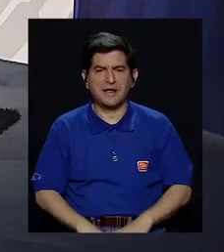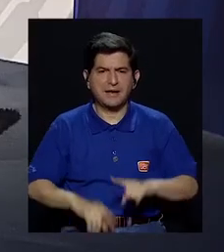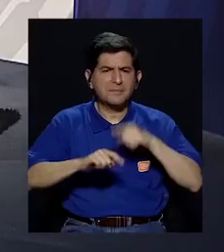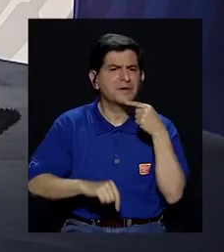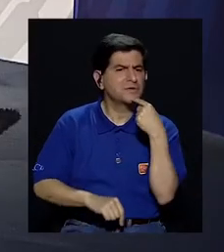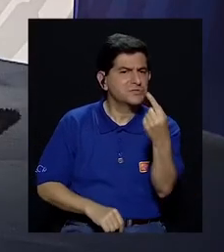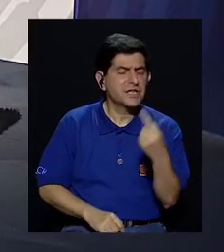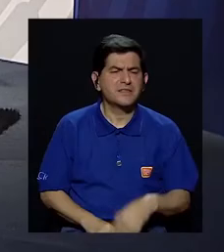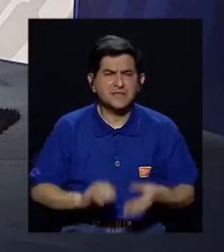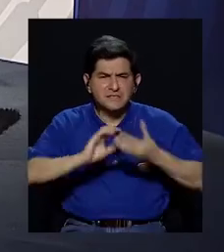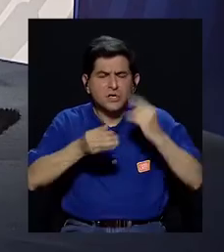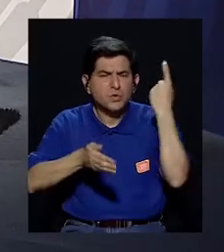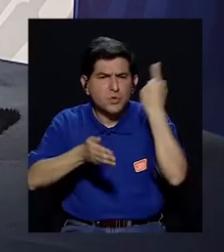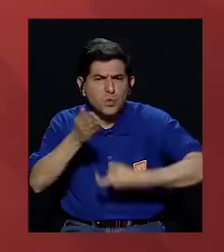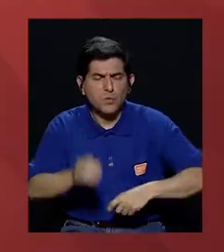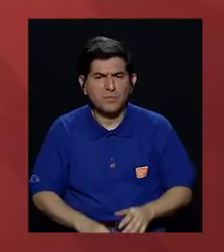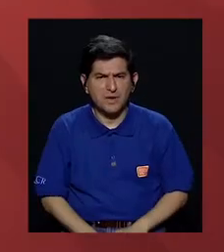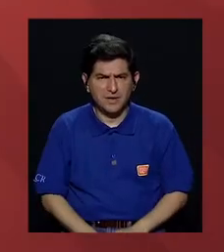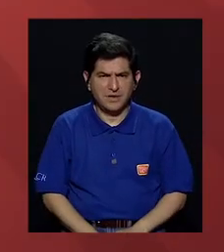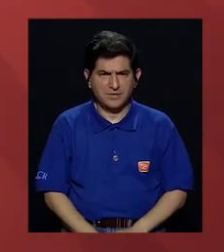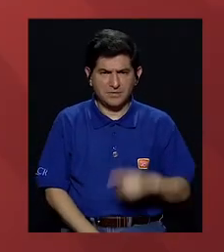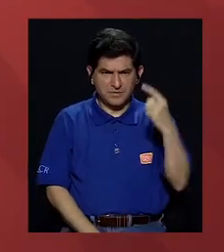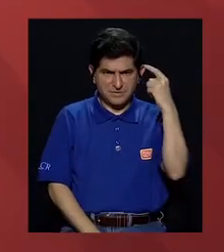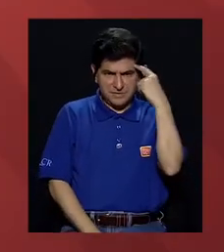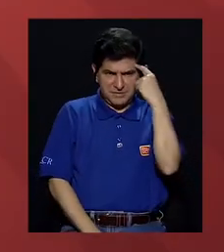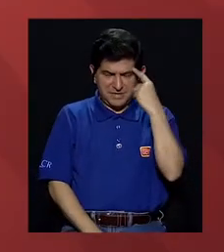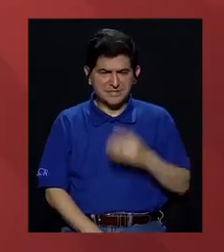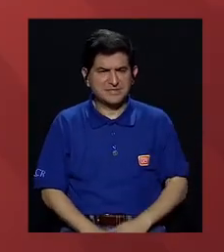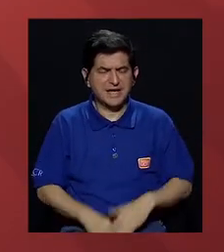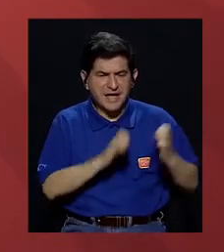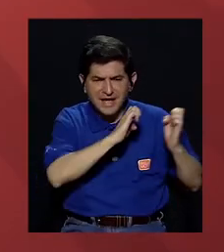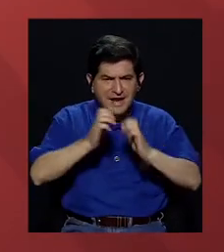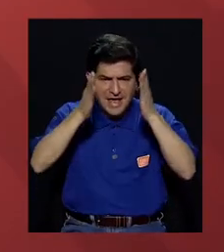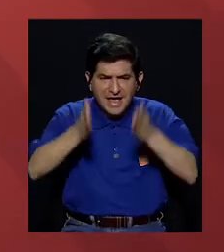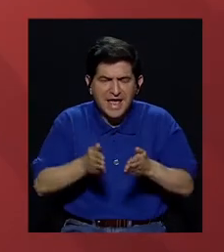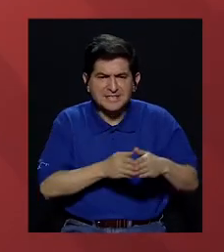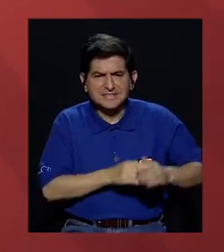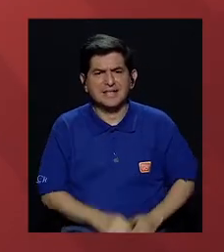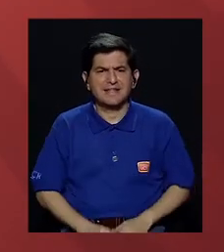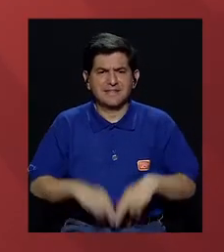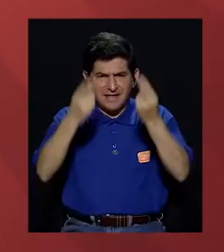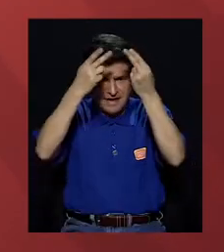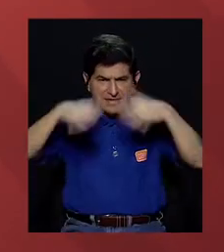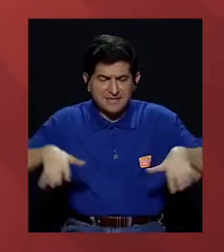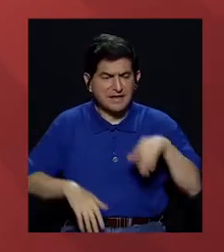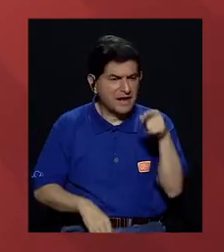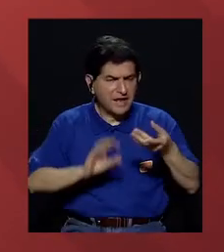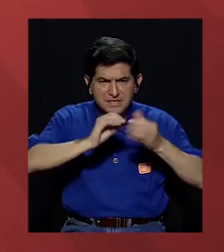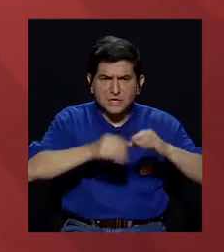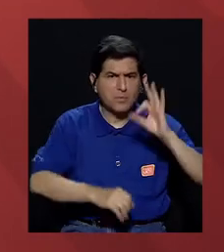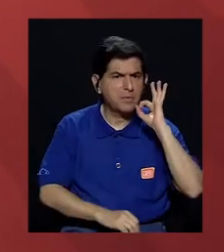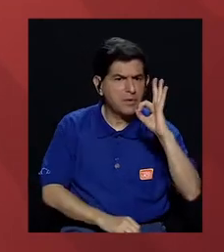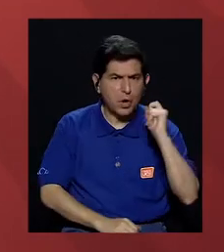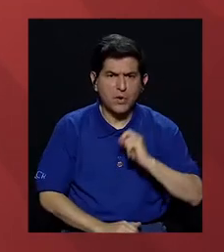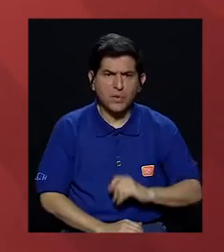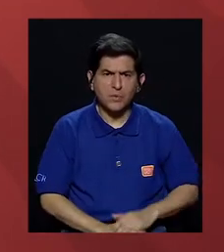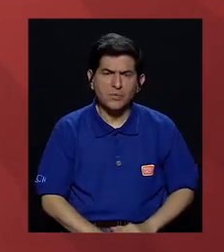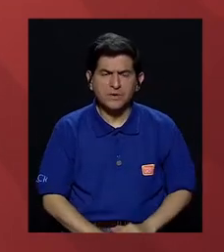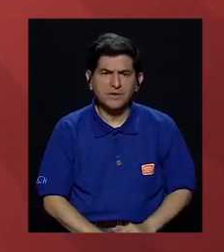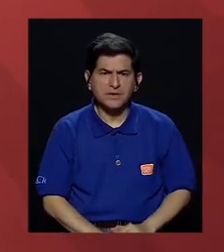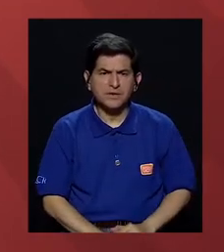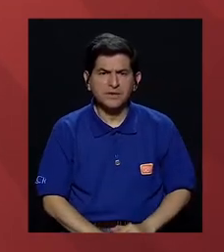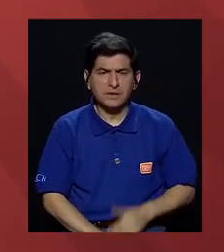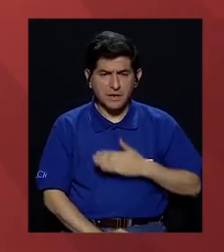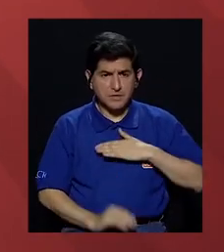estás hablando con datos duros si tenemos de frente una estrategia digital y verifica que se anda sí